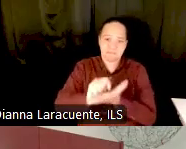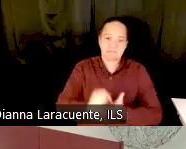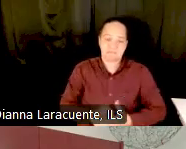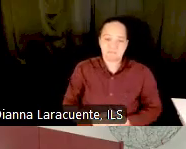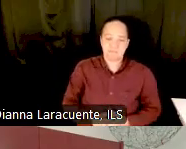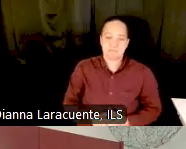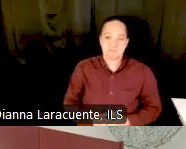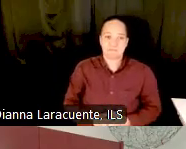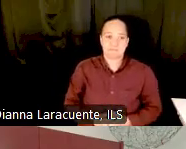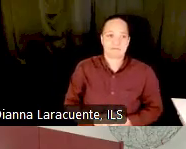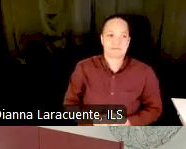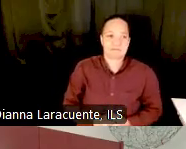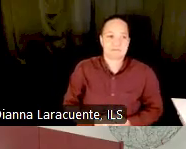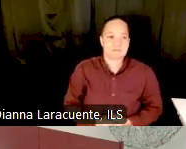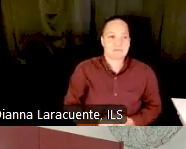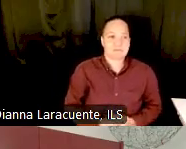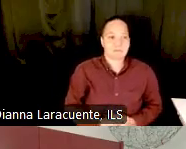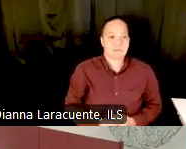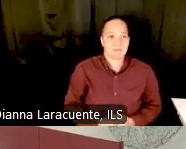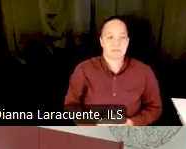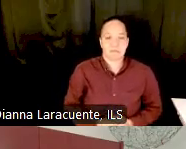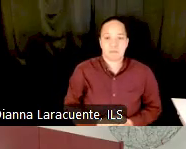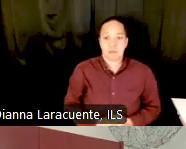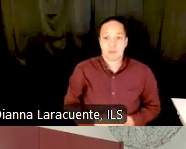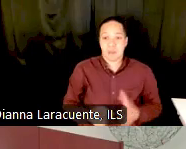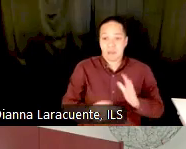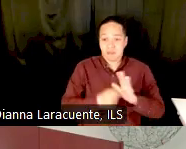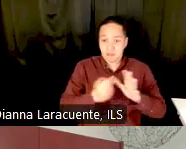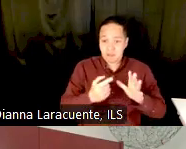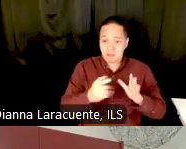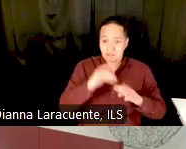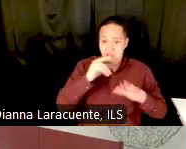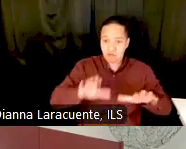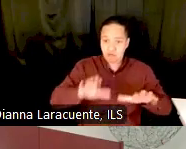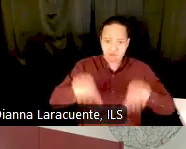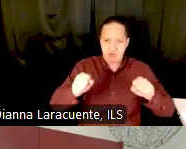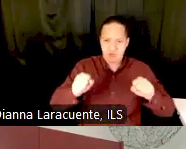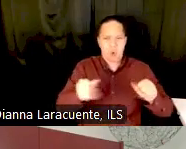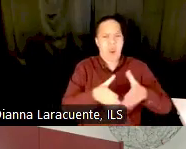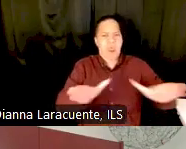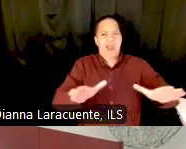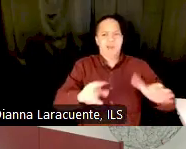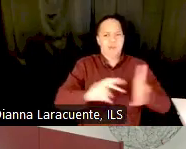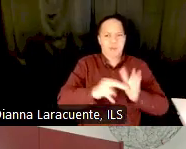Esto también ocurre en algunos niños adoptados. No quiero hacer una generalización que la adopción